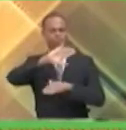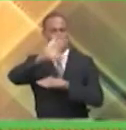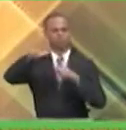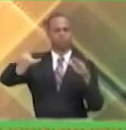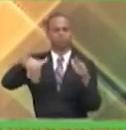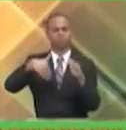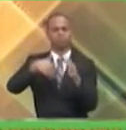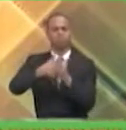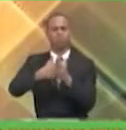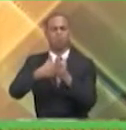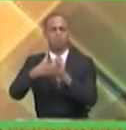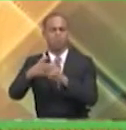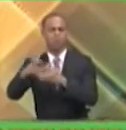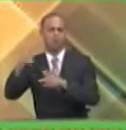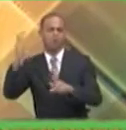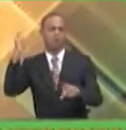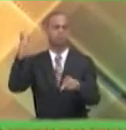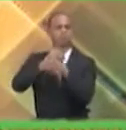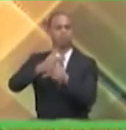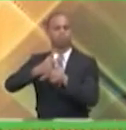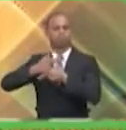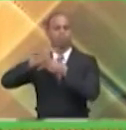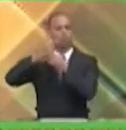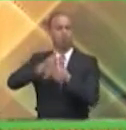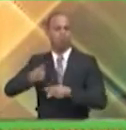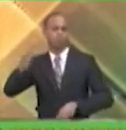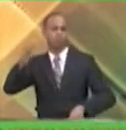todo bajo